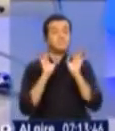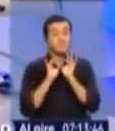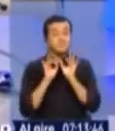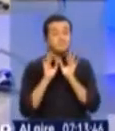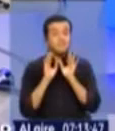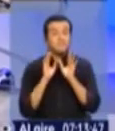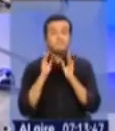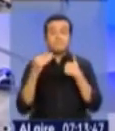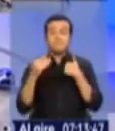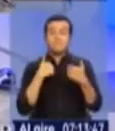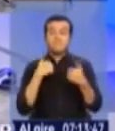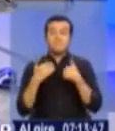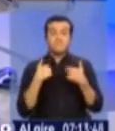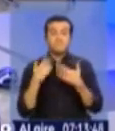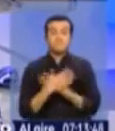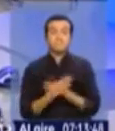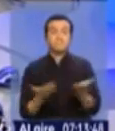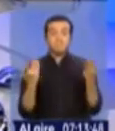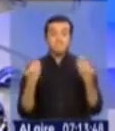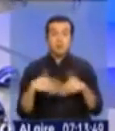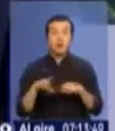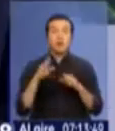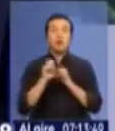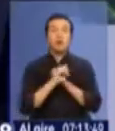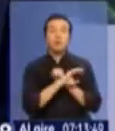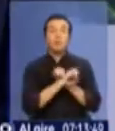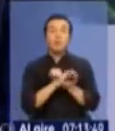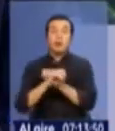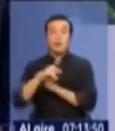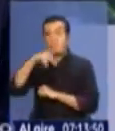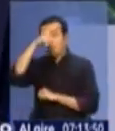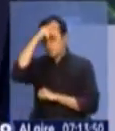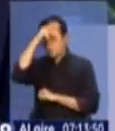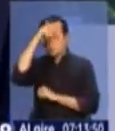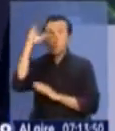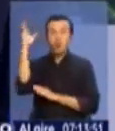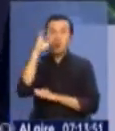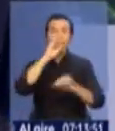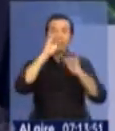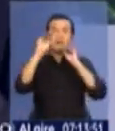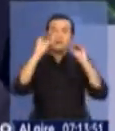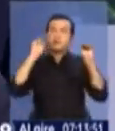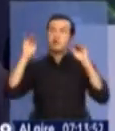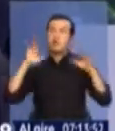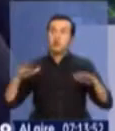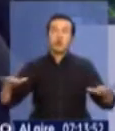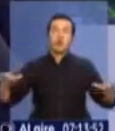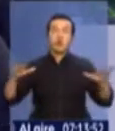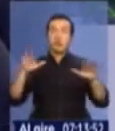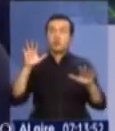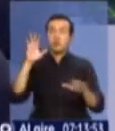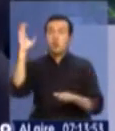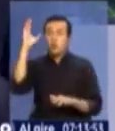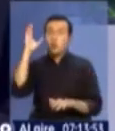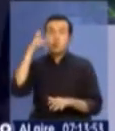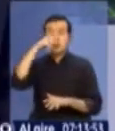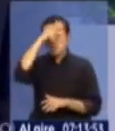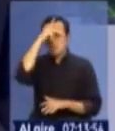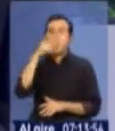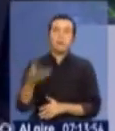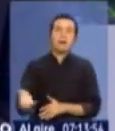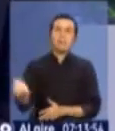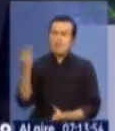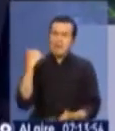estamos haciendo propaganda en perú y en colombia se trata de que se institucionalice